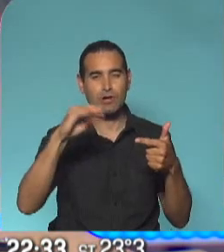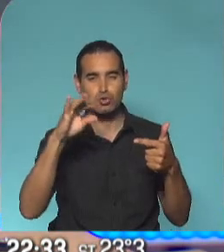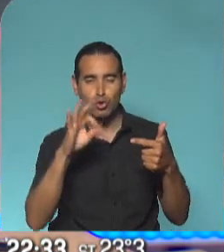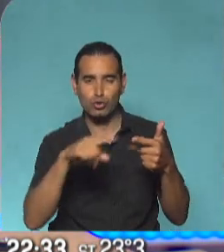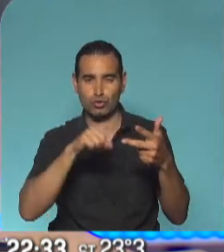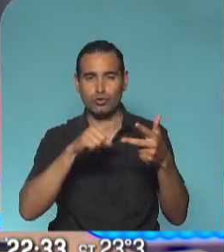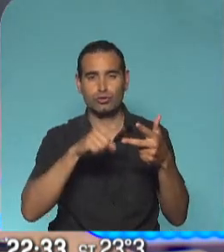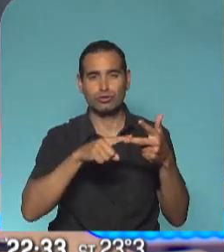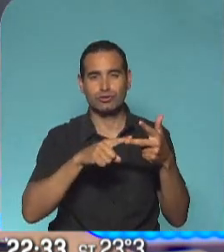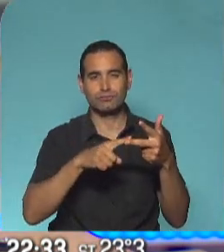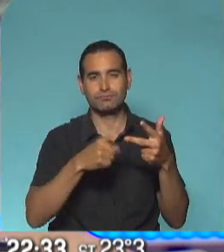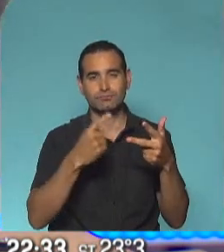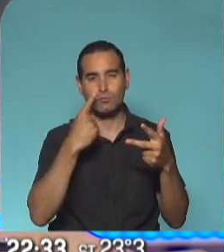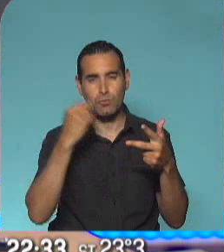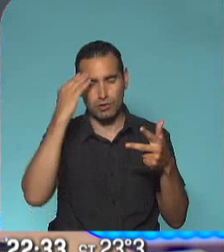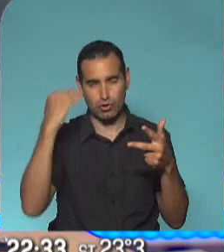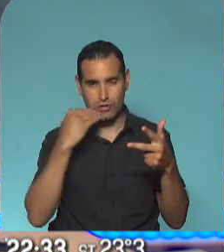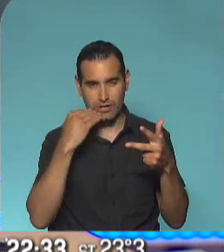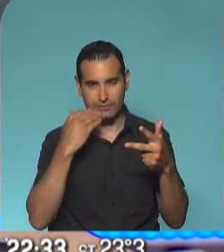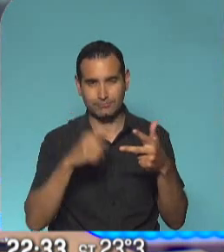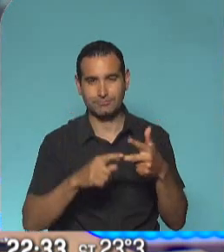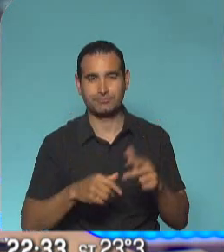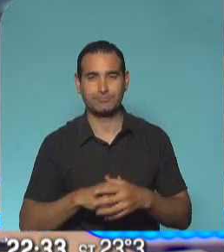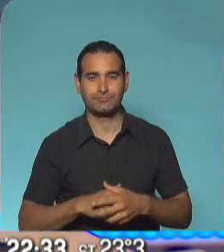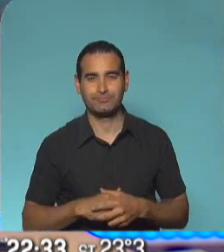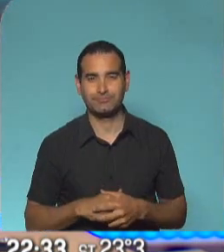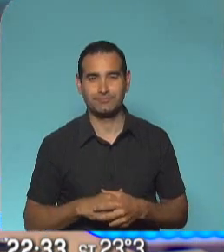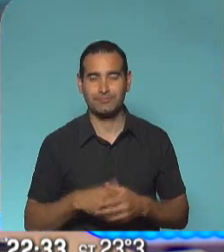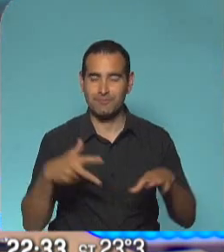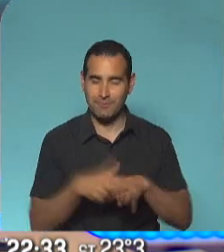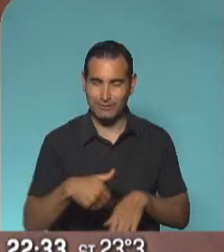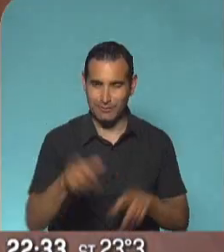otro y Chi Hyun Chung por el otro. Pausa, volvemos.